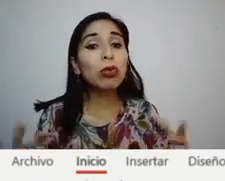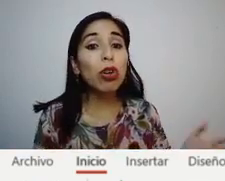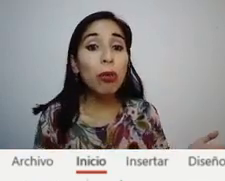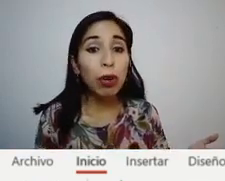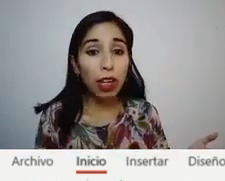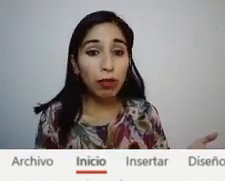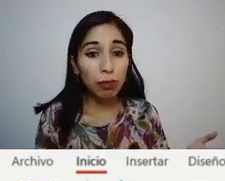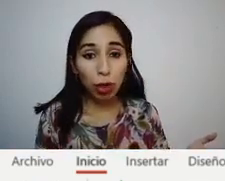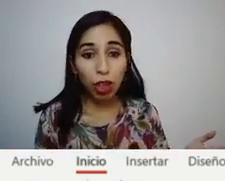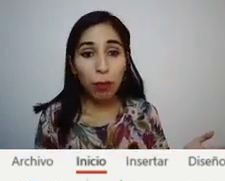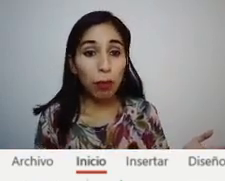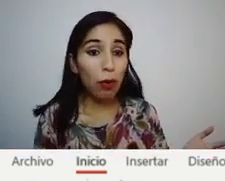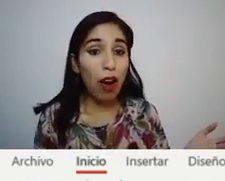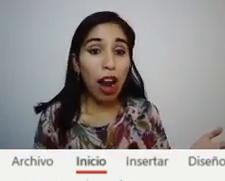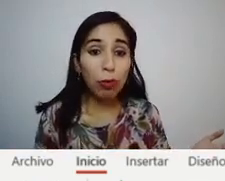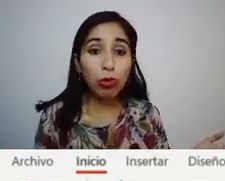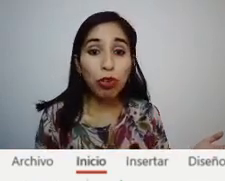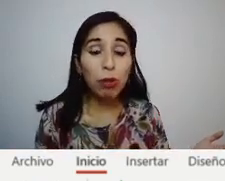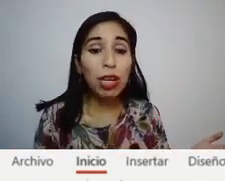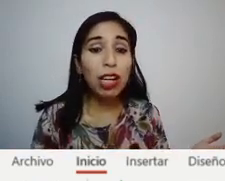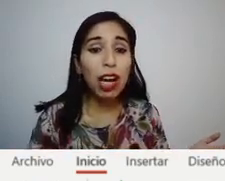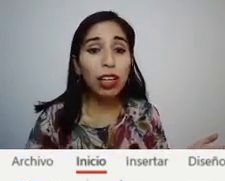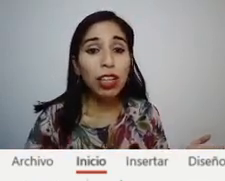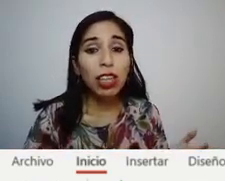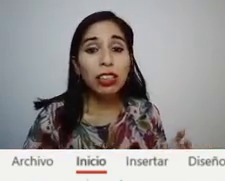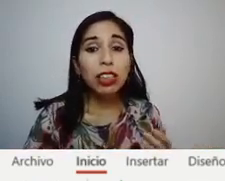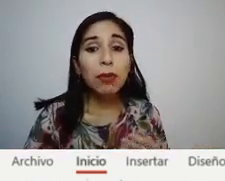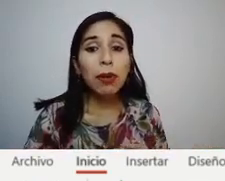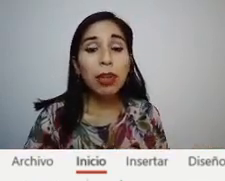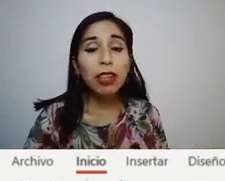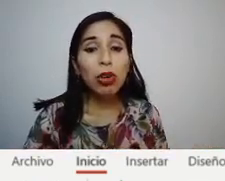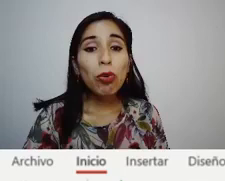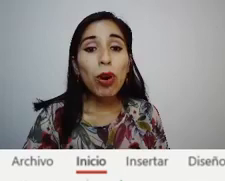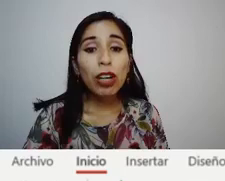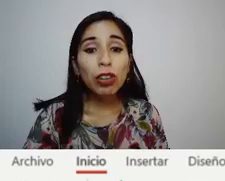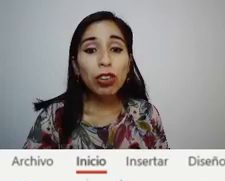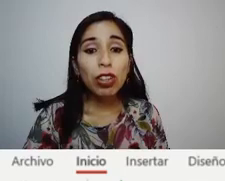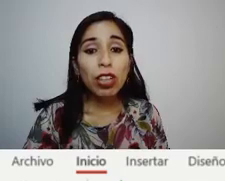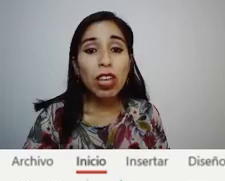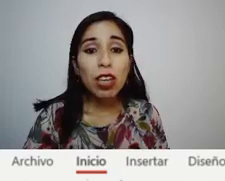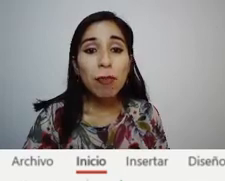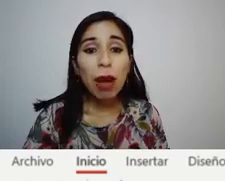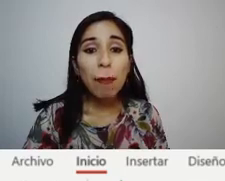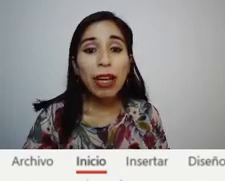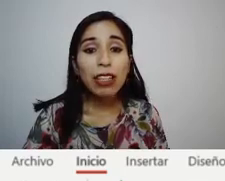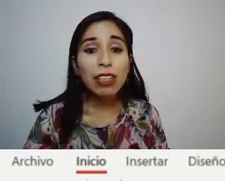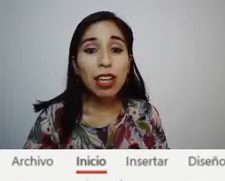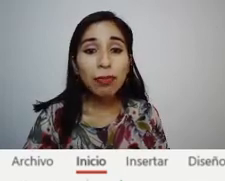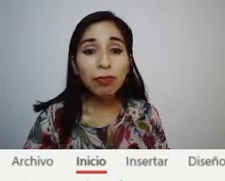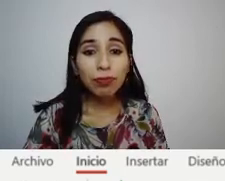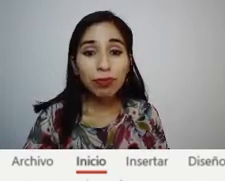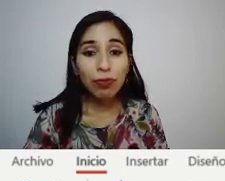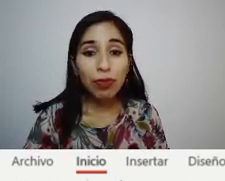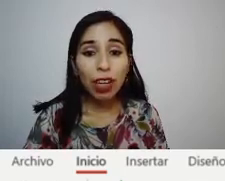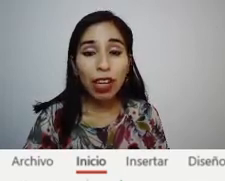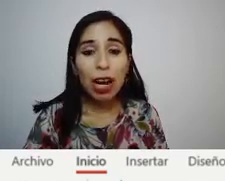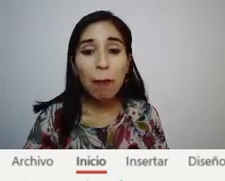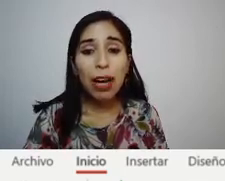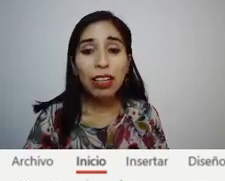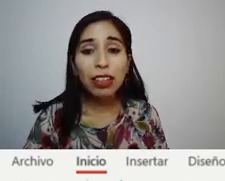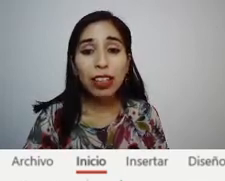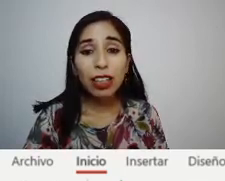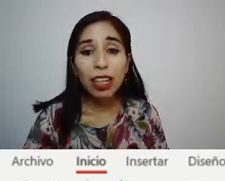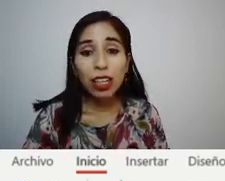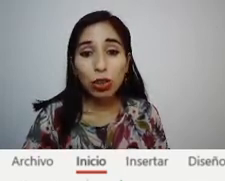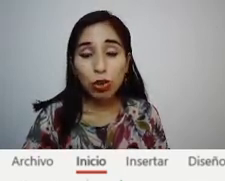ponerle un nombre por ejemplo algún familiar simplemente lo guardo y va a aparecer en